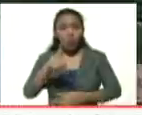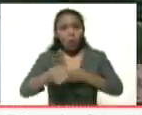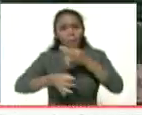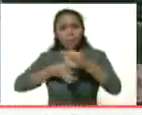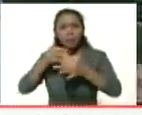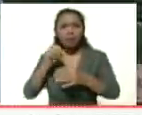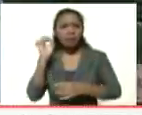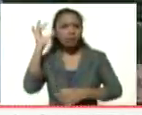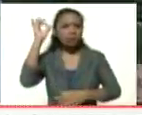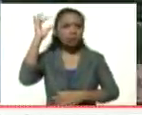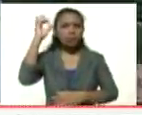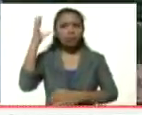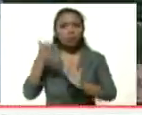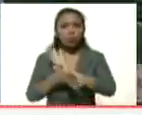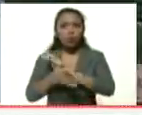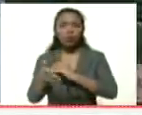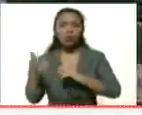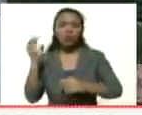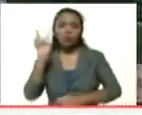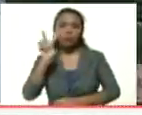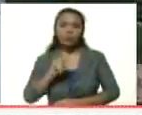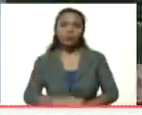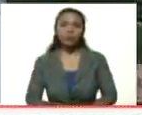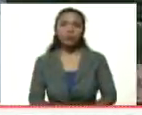comentarios sobre Venezuela.